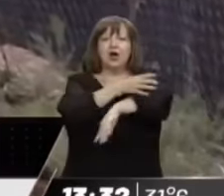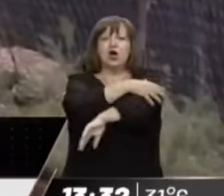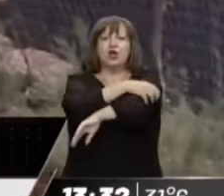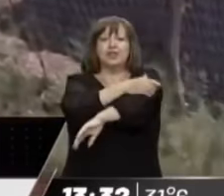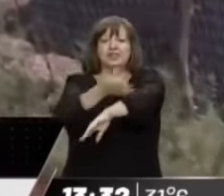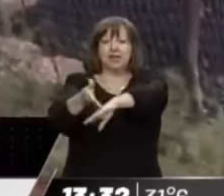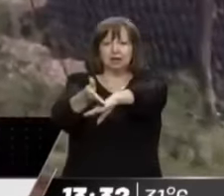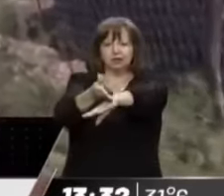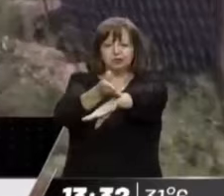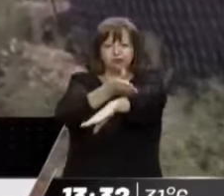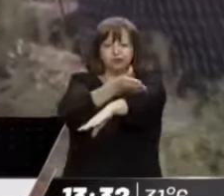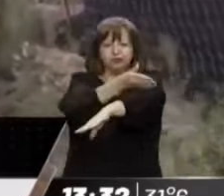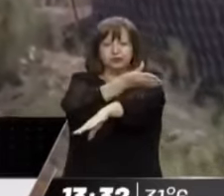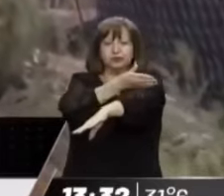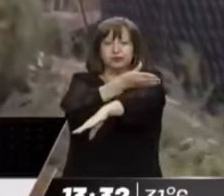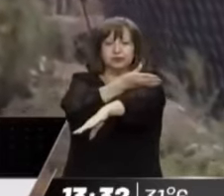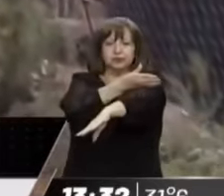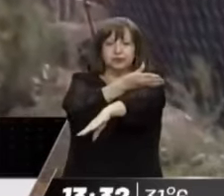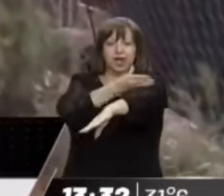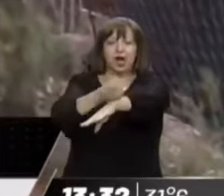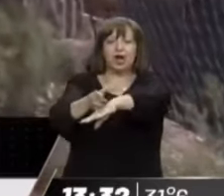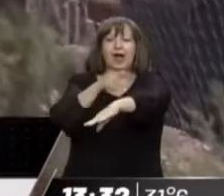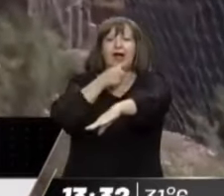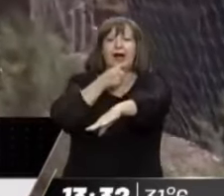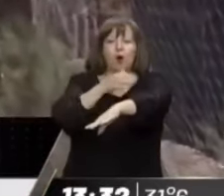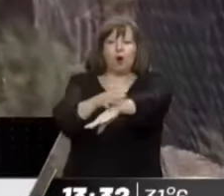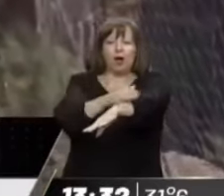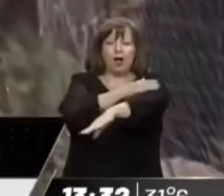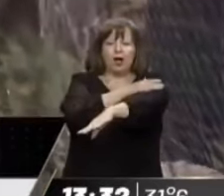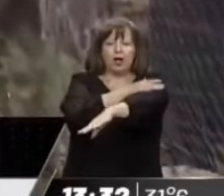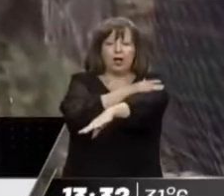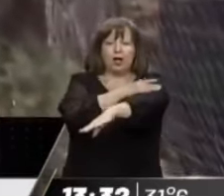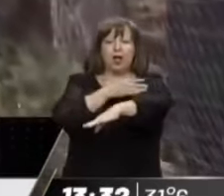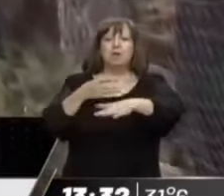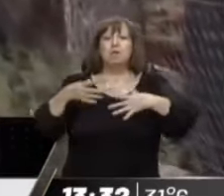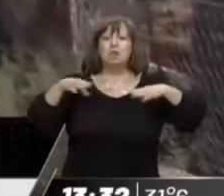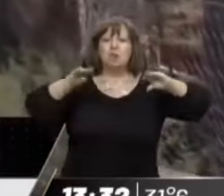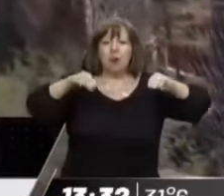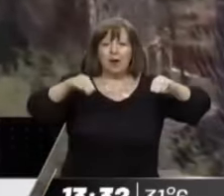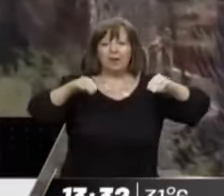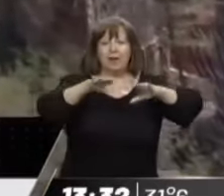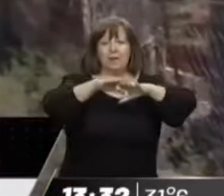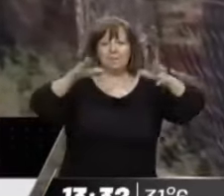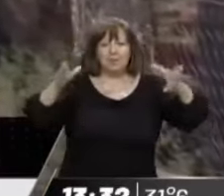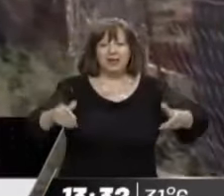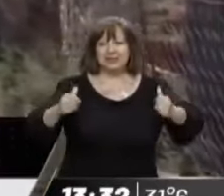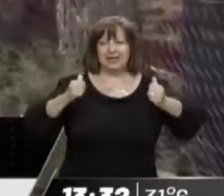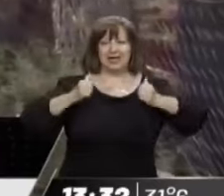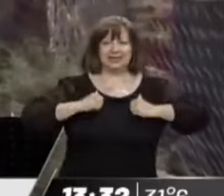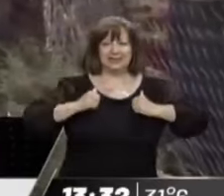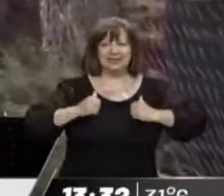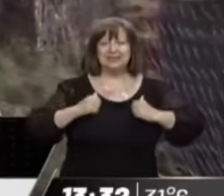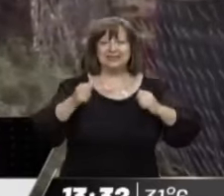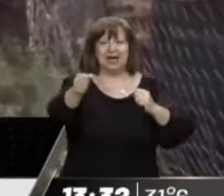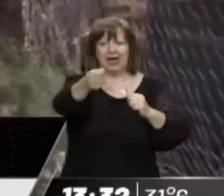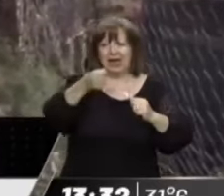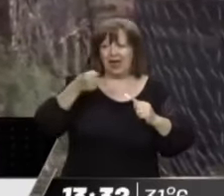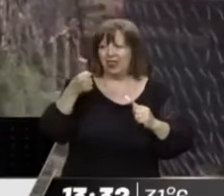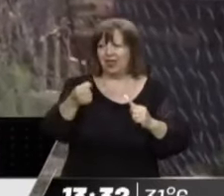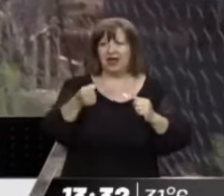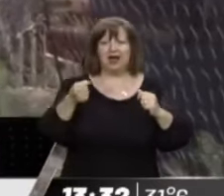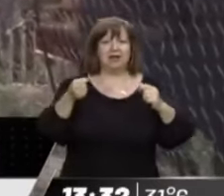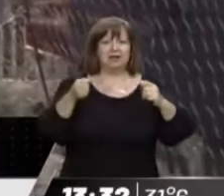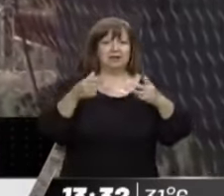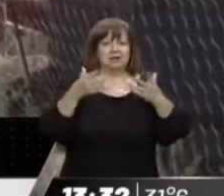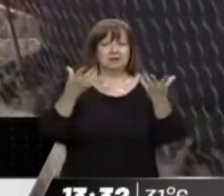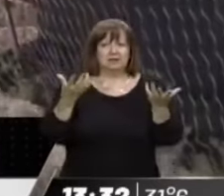rodillas clar son gente que me decían que están perdiendo todo están perdiendo sus muebles sus pertenencias exactamente